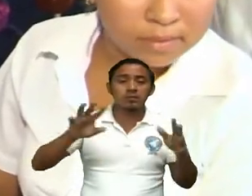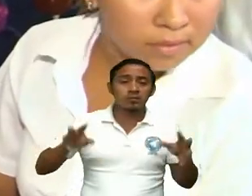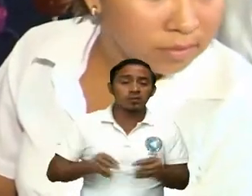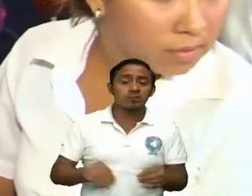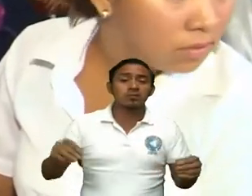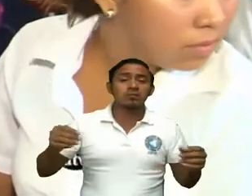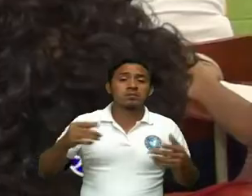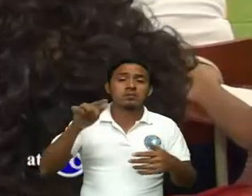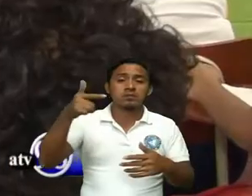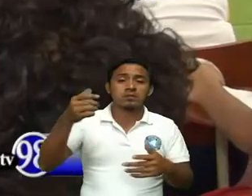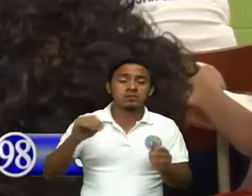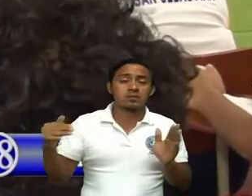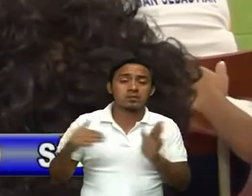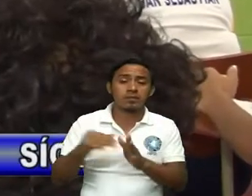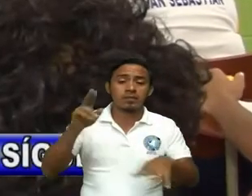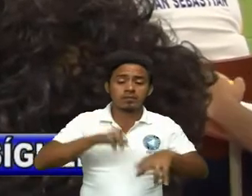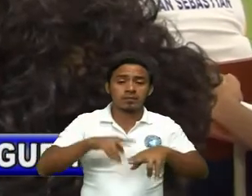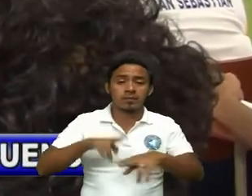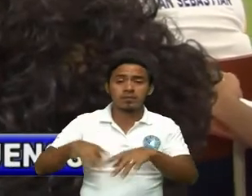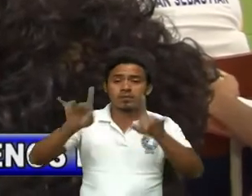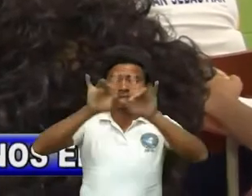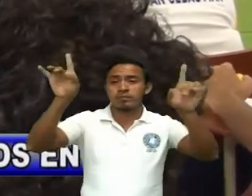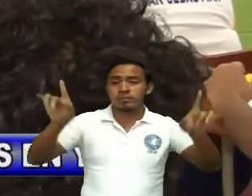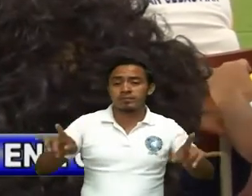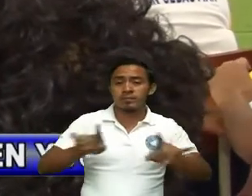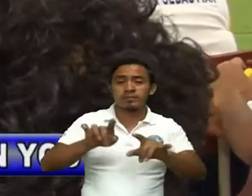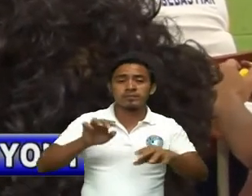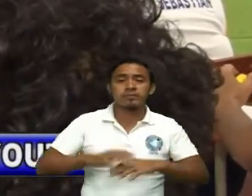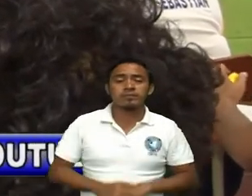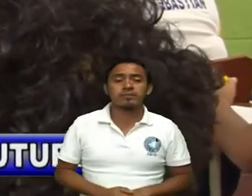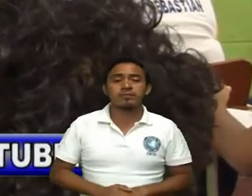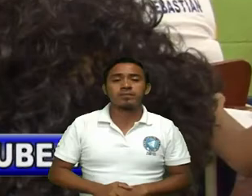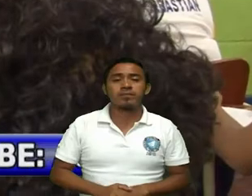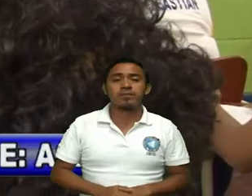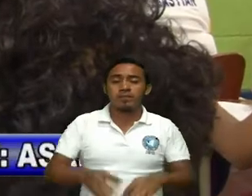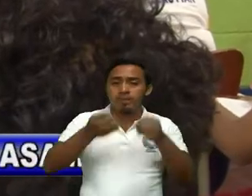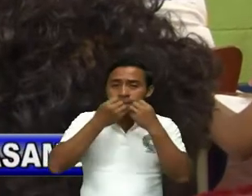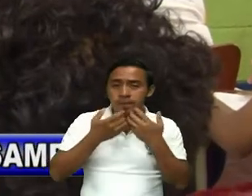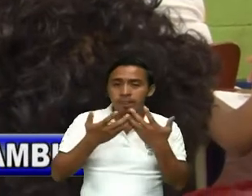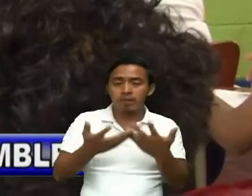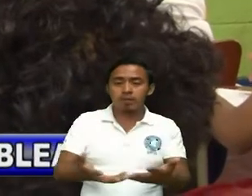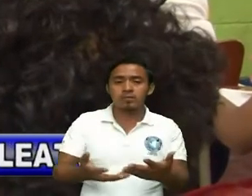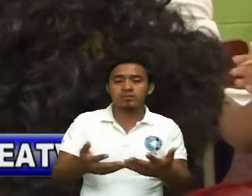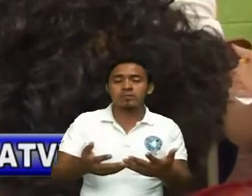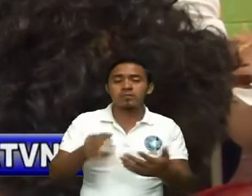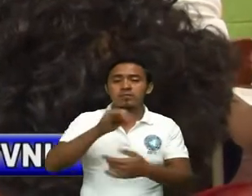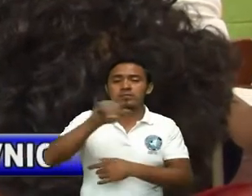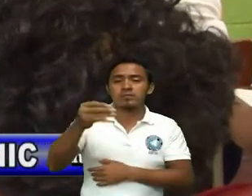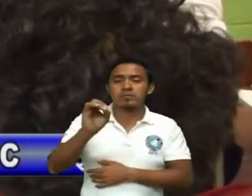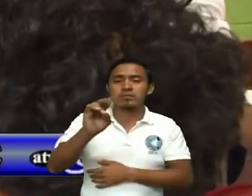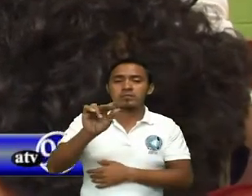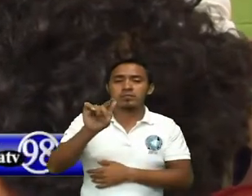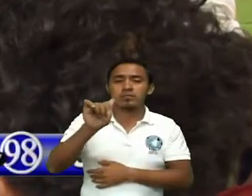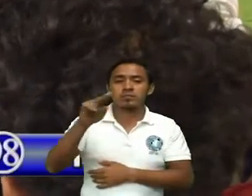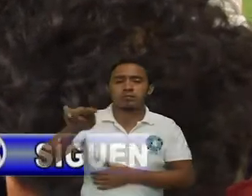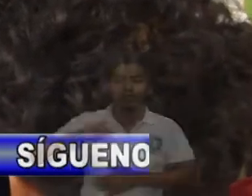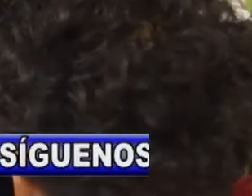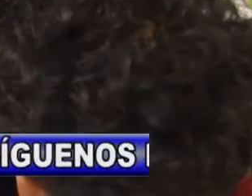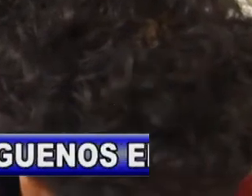país 70.000 pupitres y pizarras acrílicas. Para el canal parlamentario, informó Jonathan